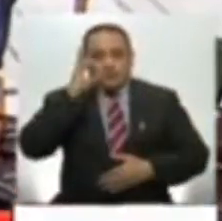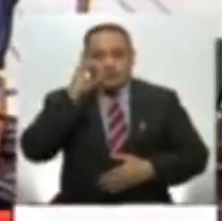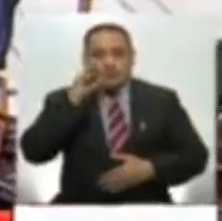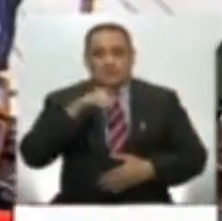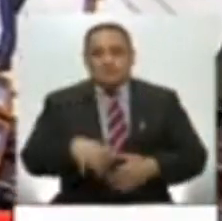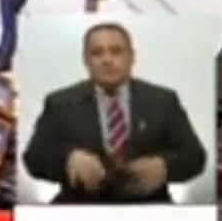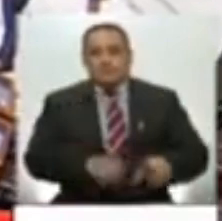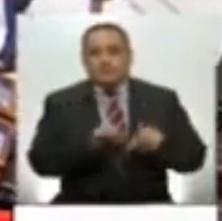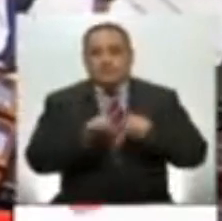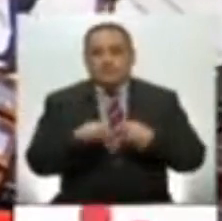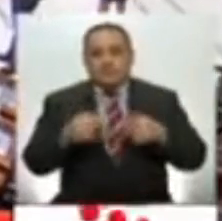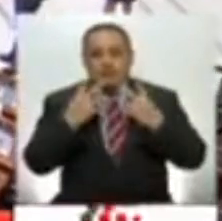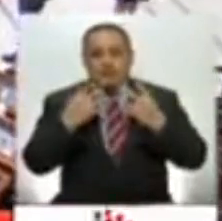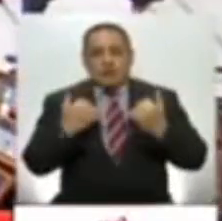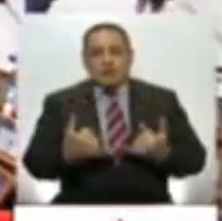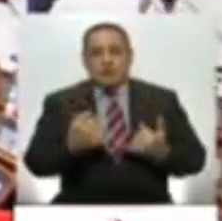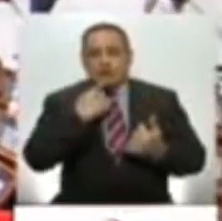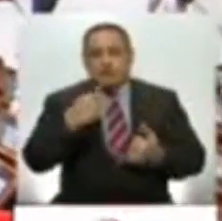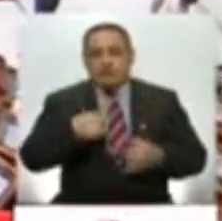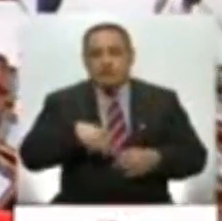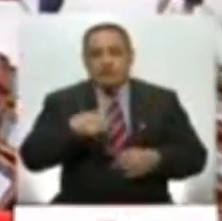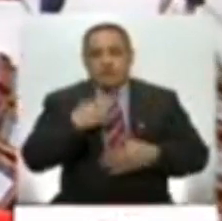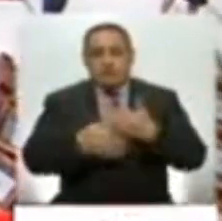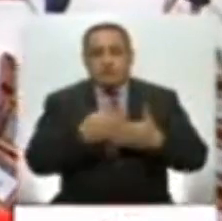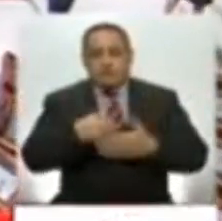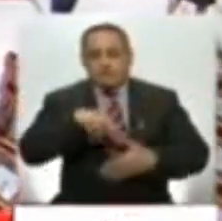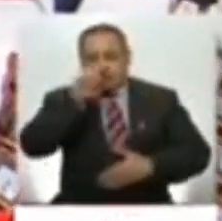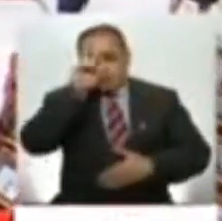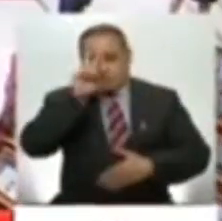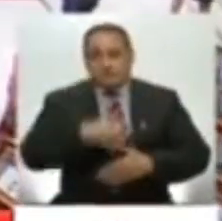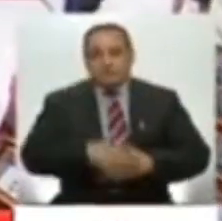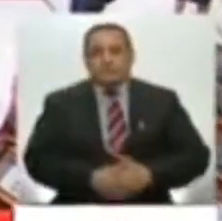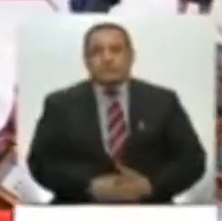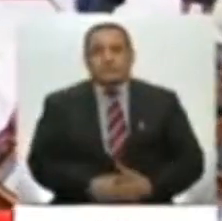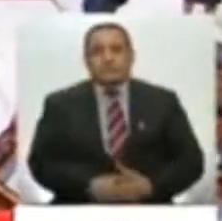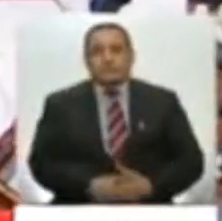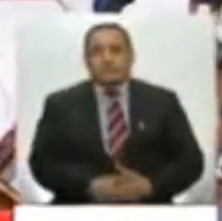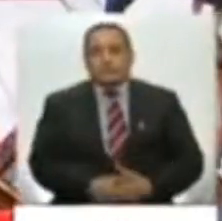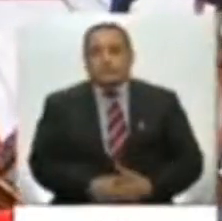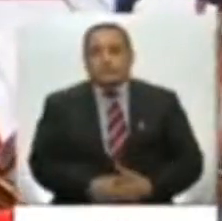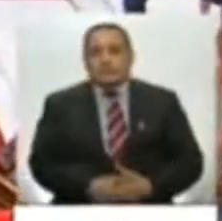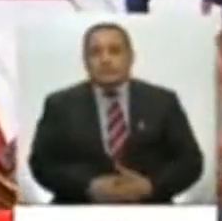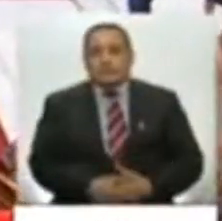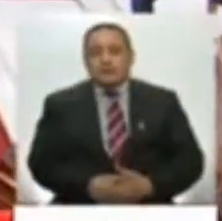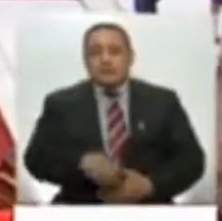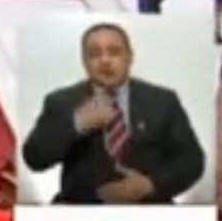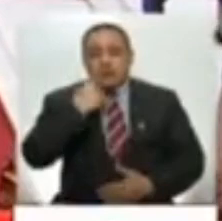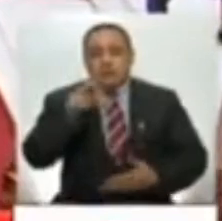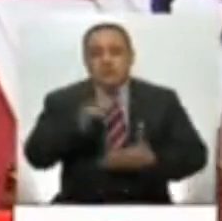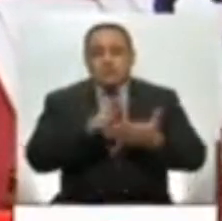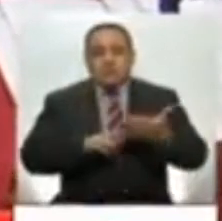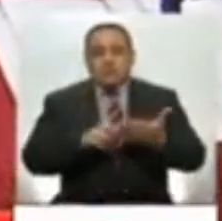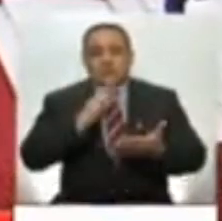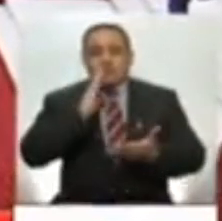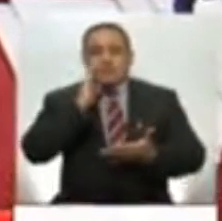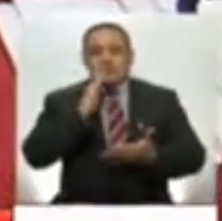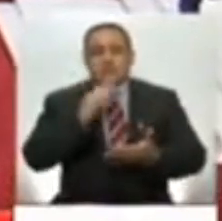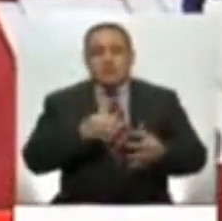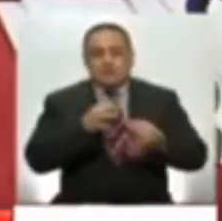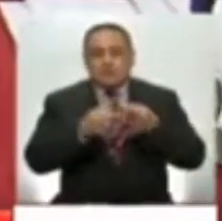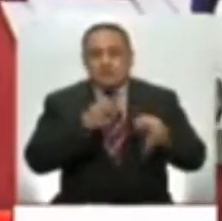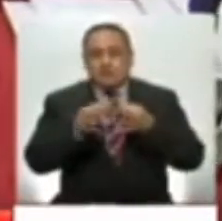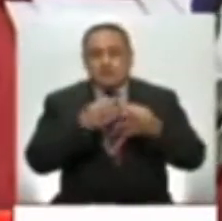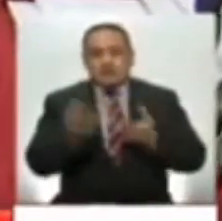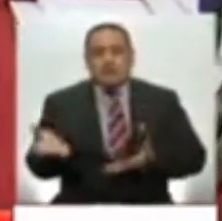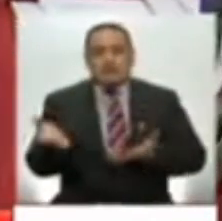Renovación Popular y Avanza País. En estos momentos, el relator está dando, reiterando